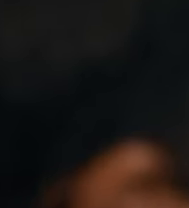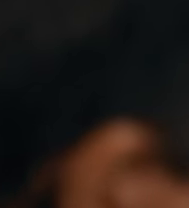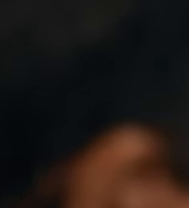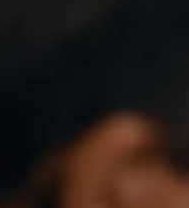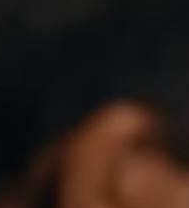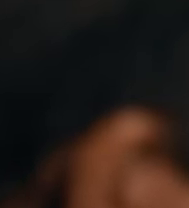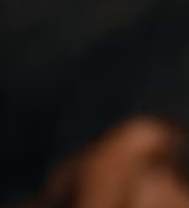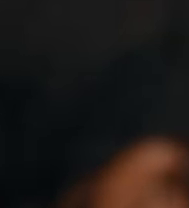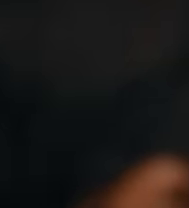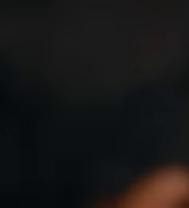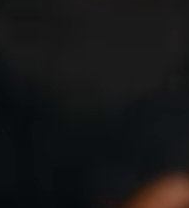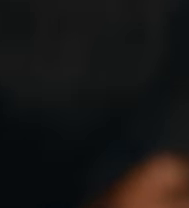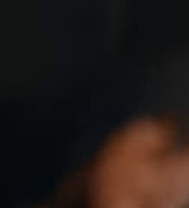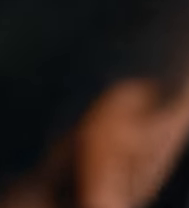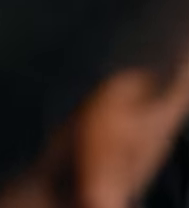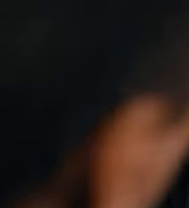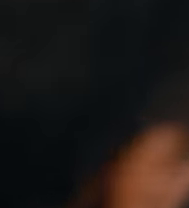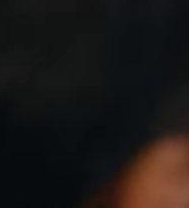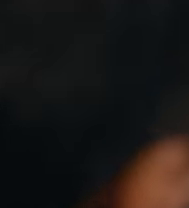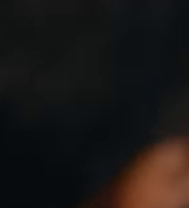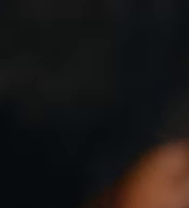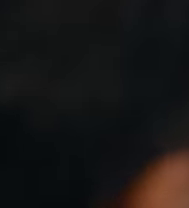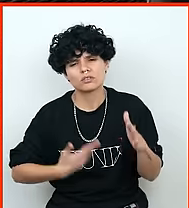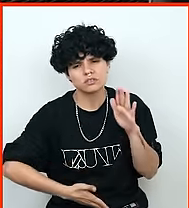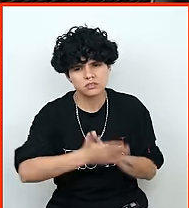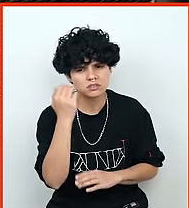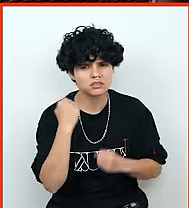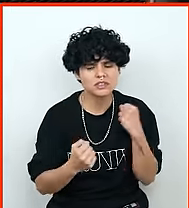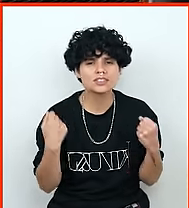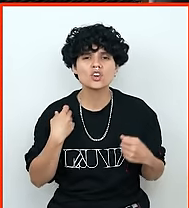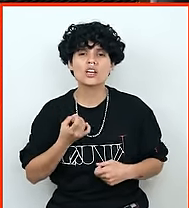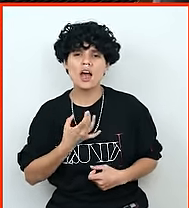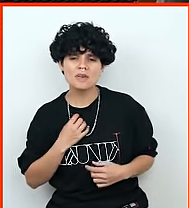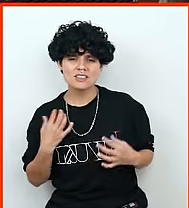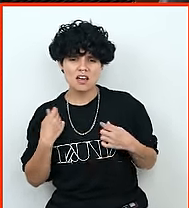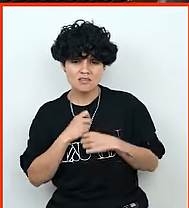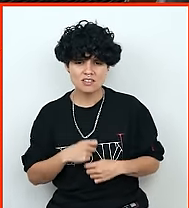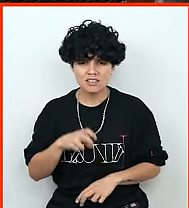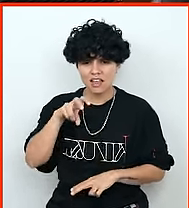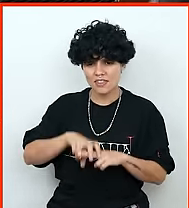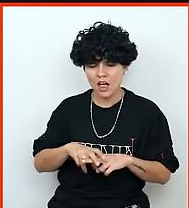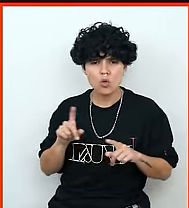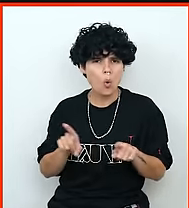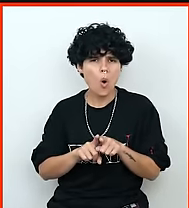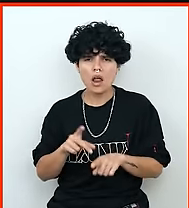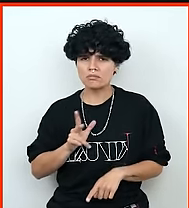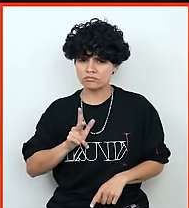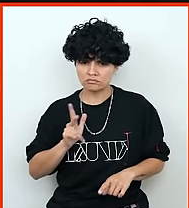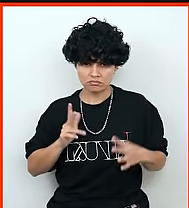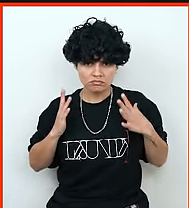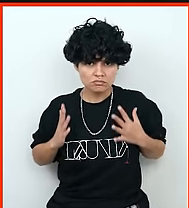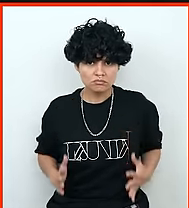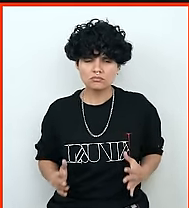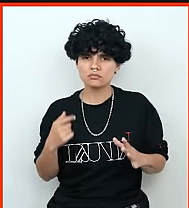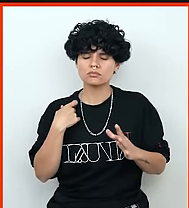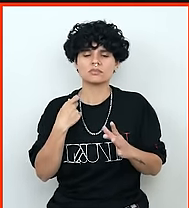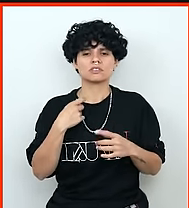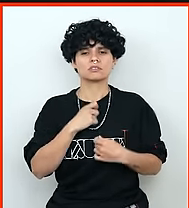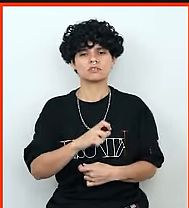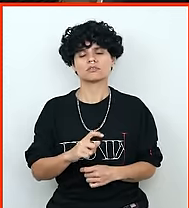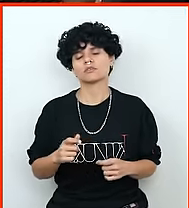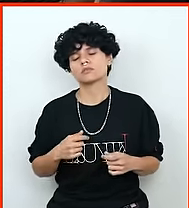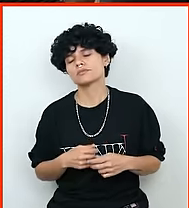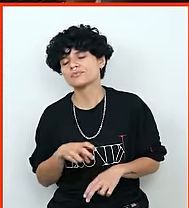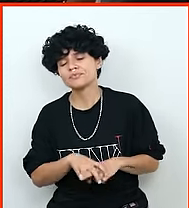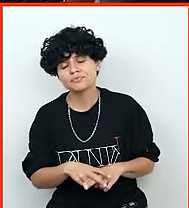yo estaba en esa, cansado. Esa vez me arranqué y no me alcancé a sacar la camisa. Entonces voy sentado de camisa, todavía casi vestido, man, de hotel en el